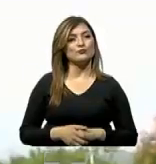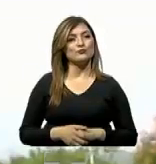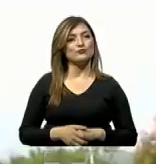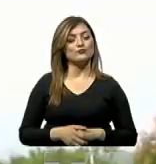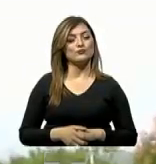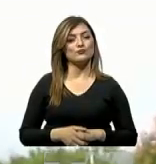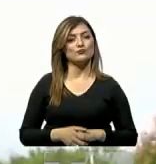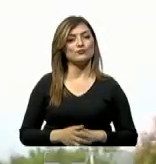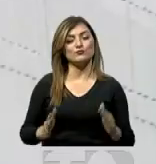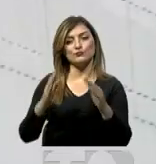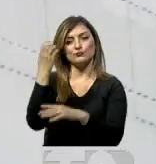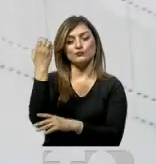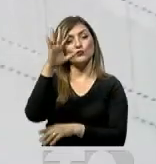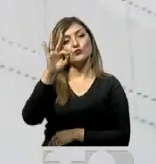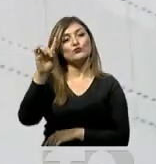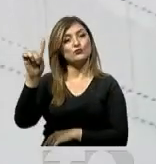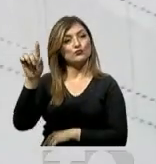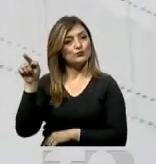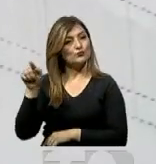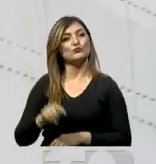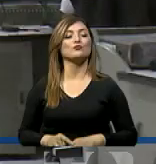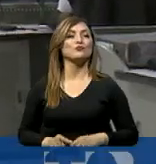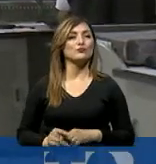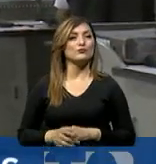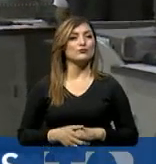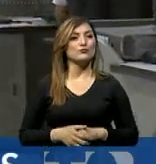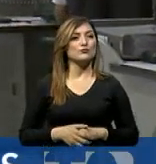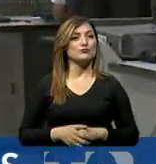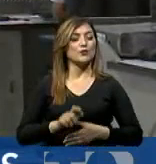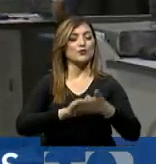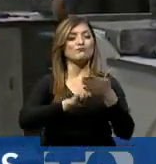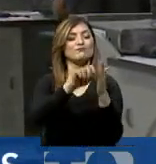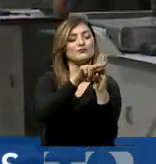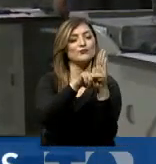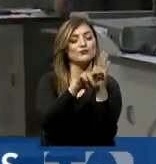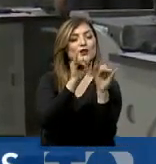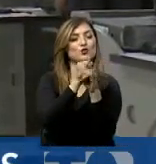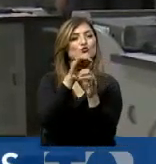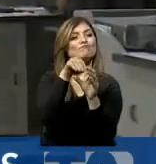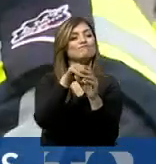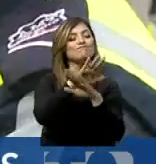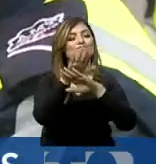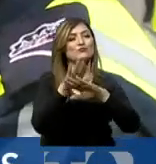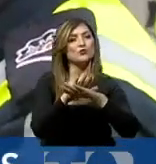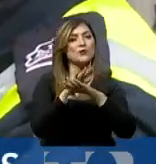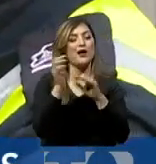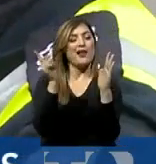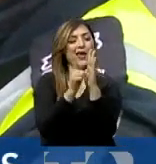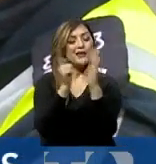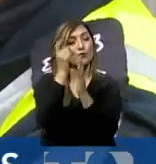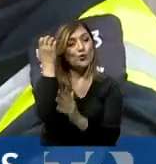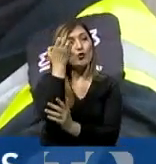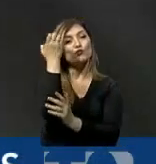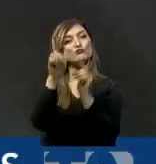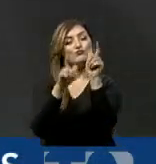En la sala de crisis del Servicio Integrado de Seguridad ECU911 se firmó el protocolo interinstitucional para la recepción de alertas de